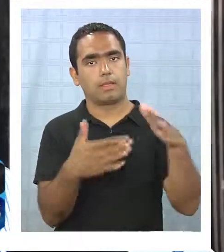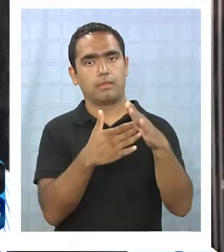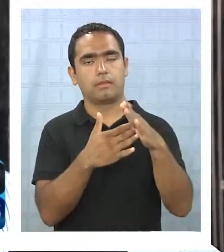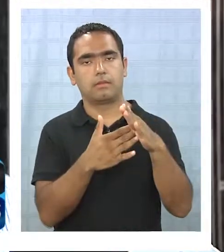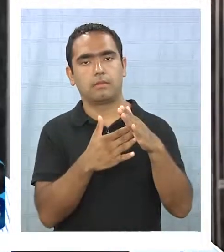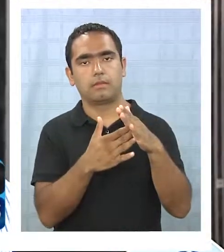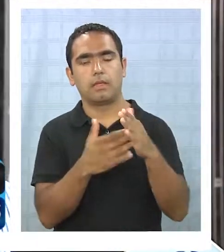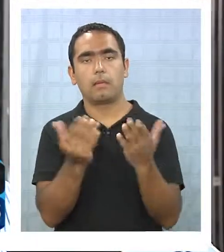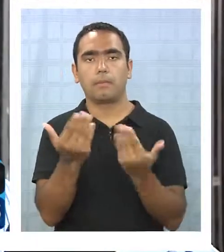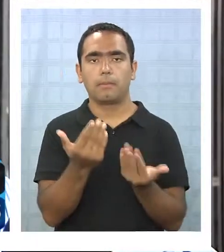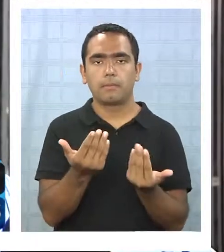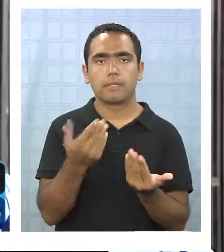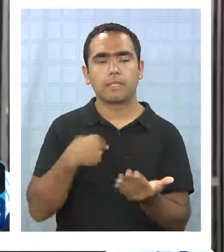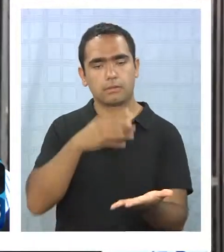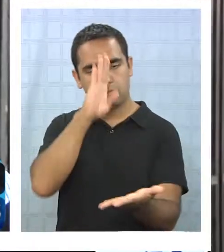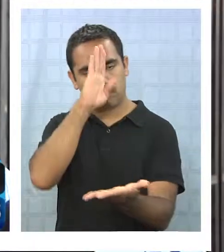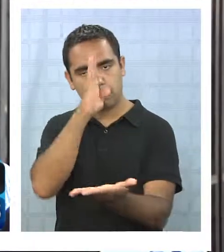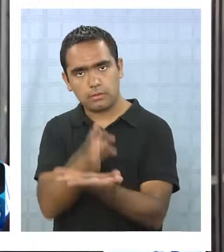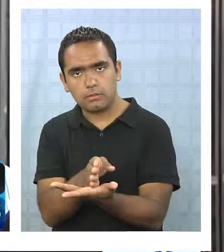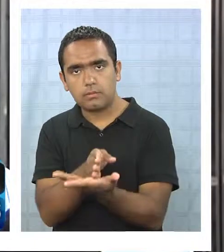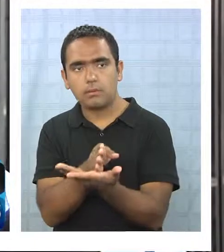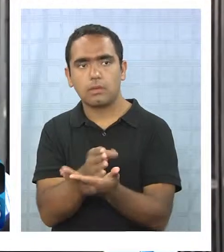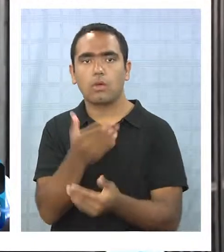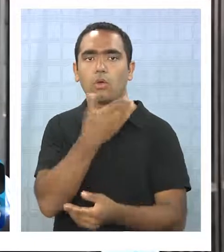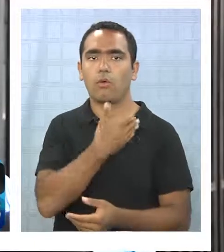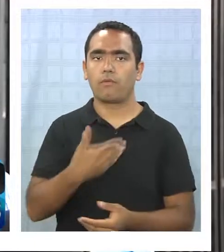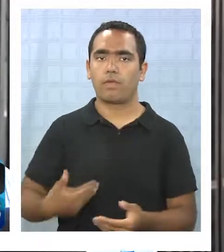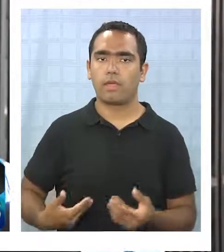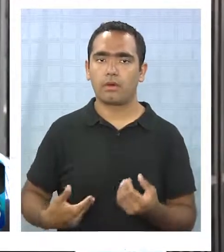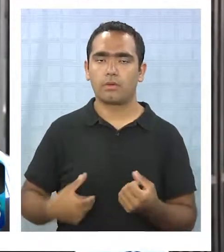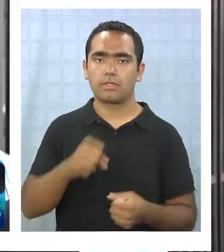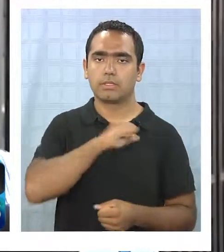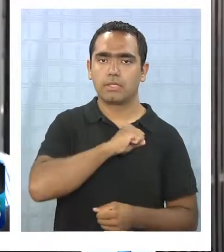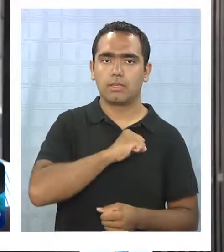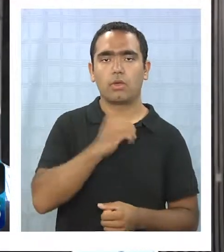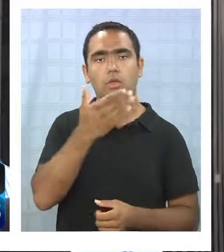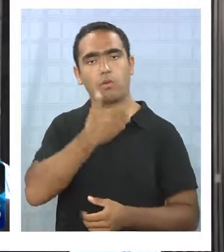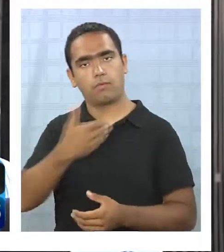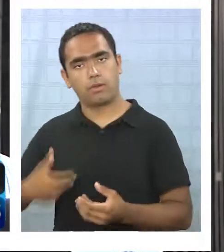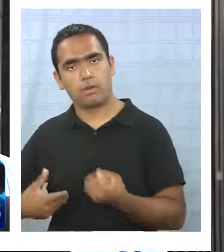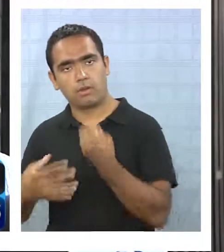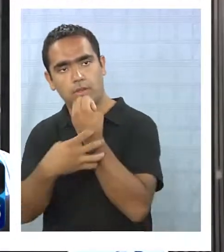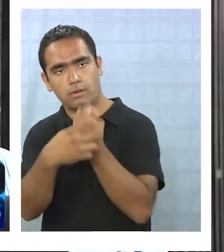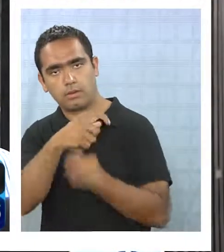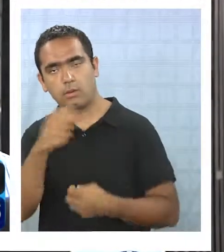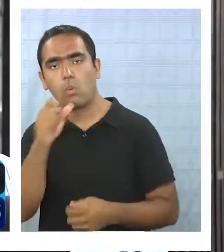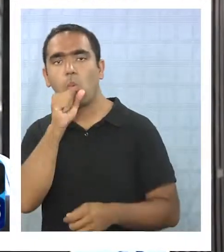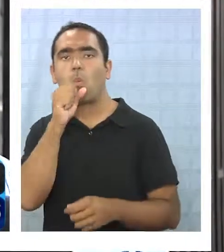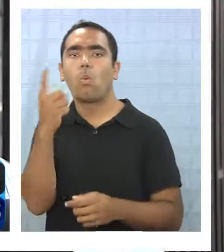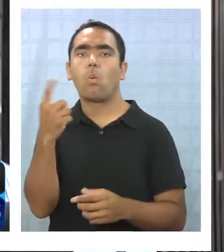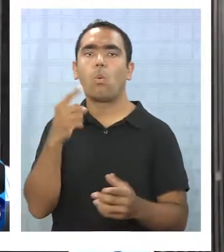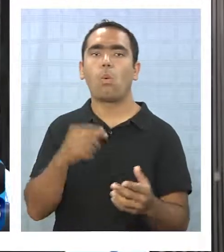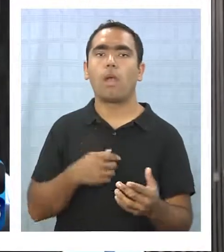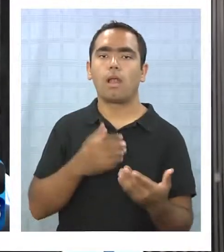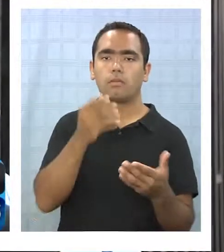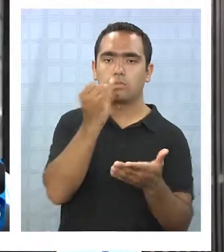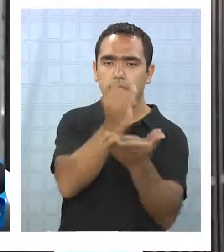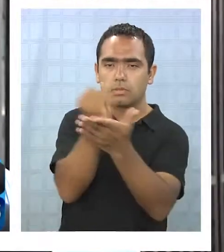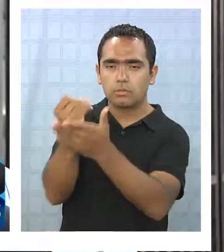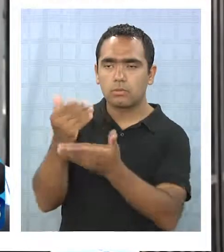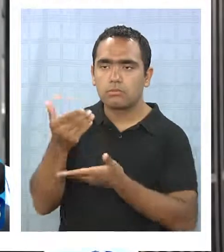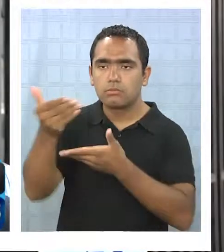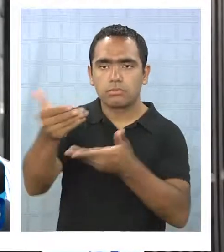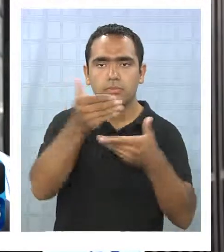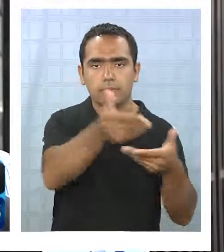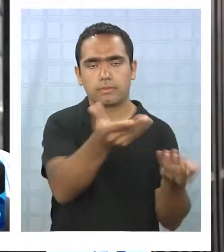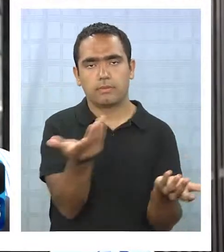detenida a la espera de que se decida, con el gobierno regional, cuál es el nuevo destino que va a tener ese inmueble.